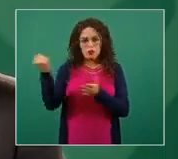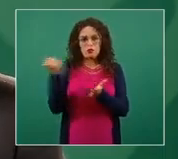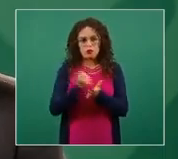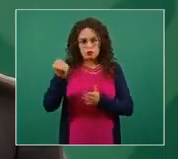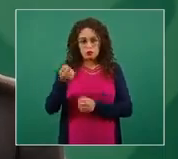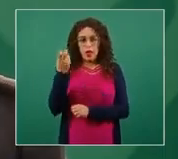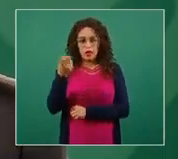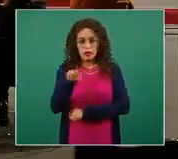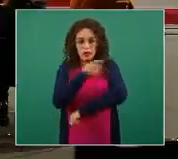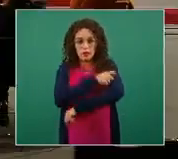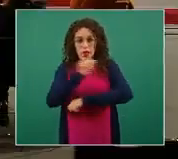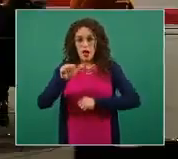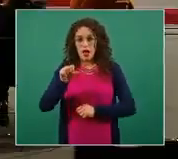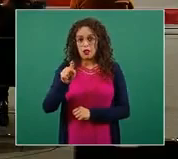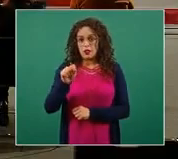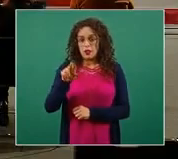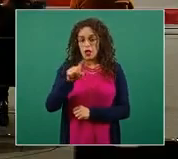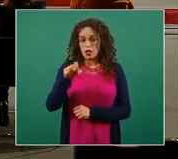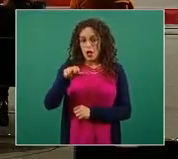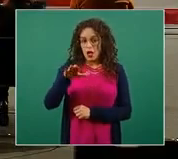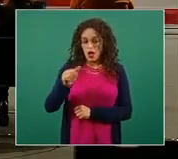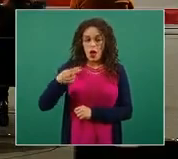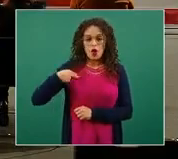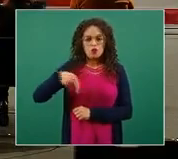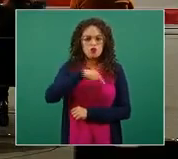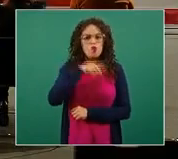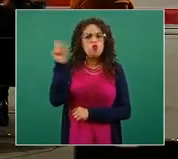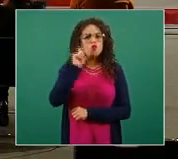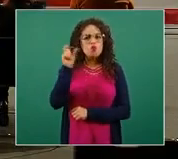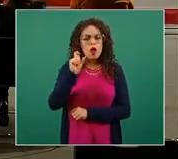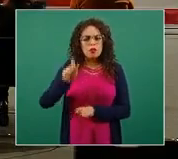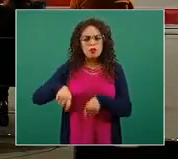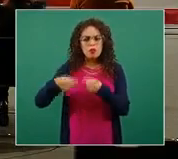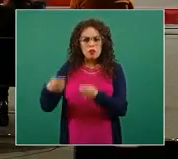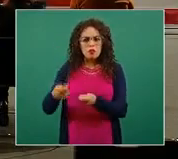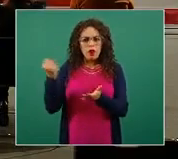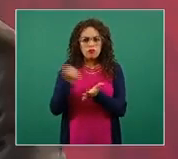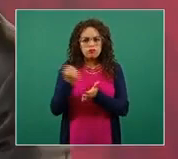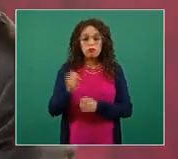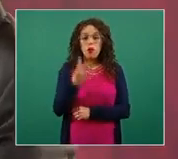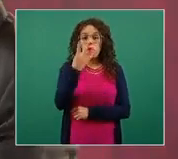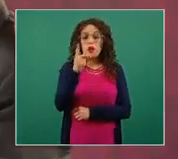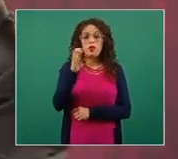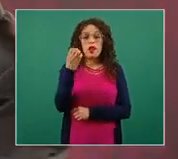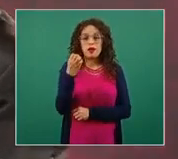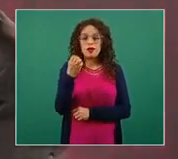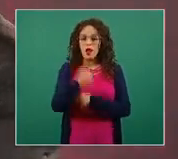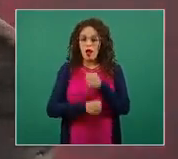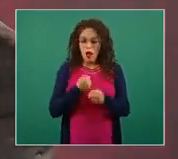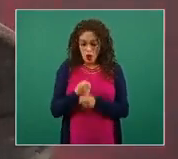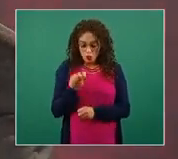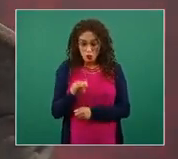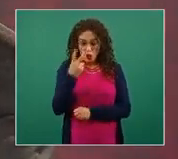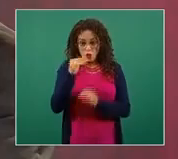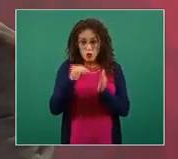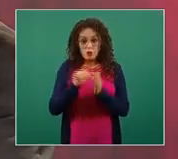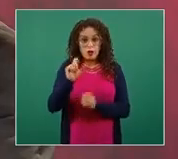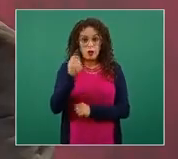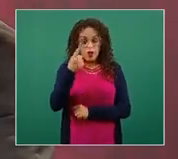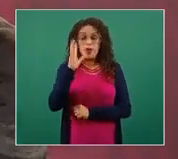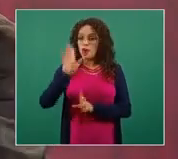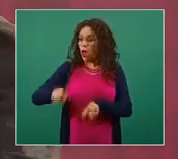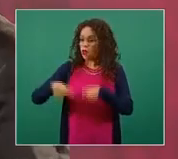de AstraZeneca. Nosotros lo hicimos el 4 de enero de 2021. Una vez que tiene autorización de uso de